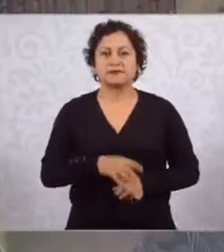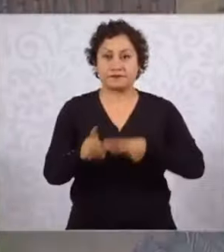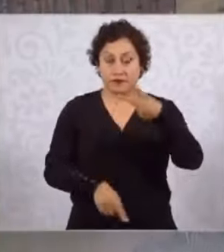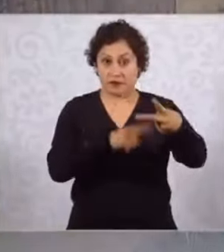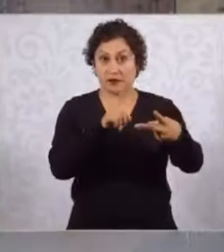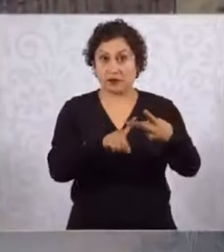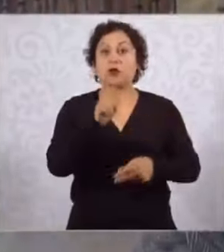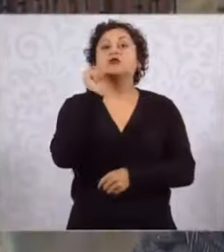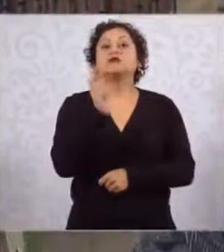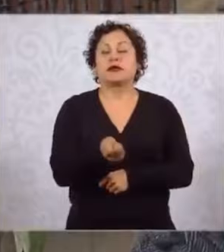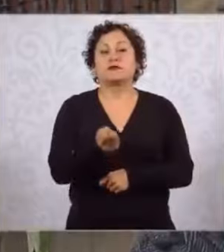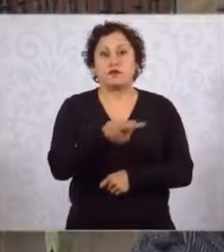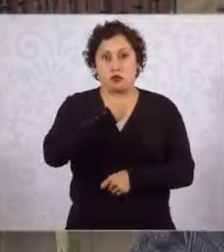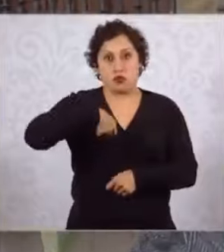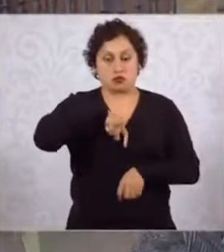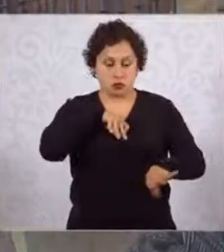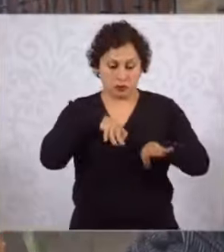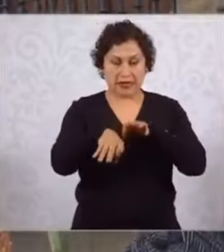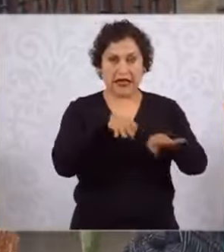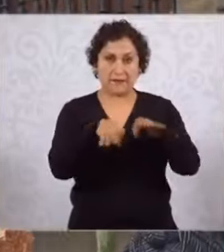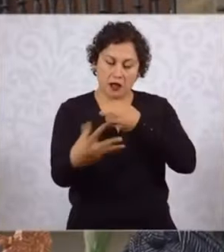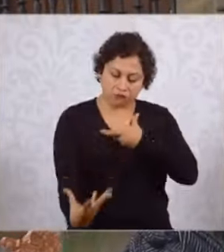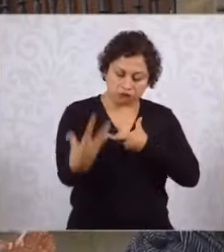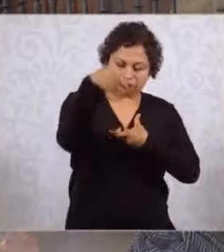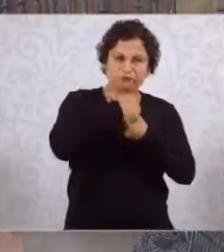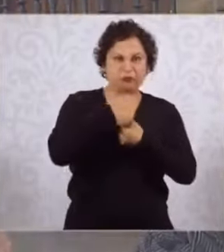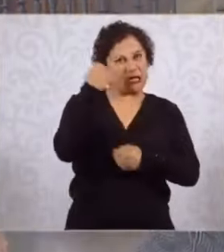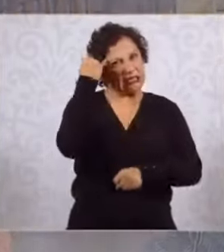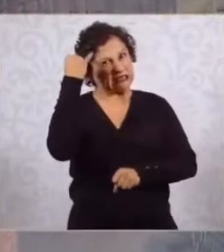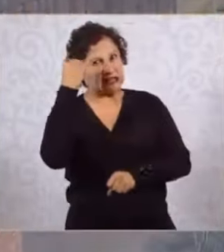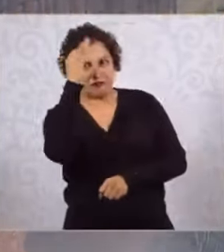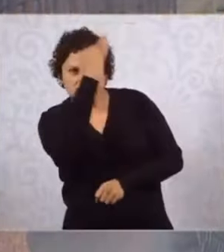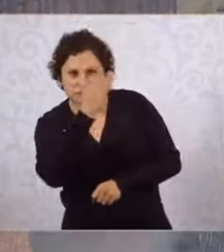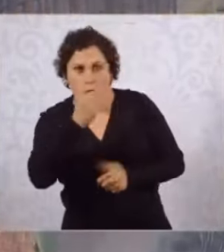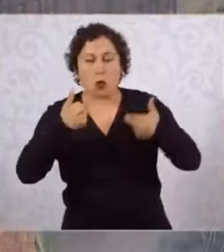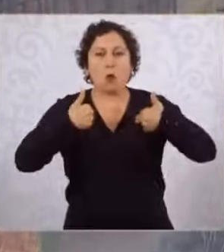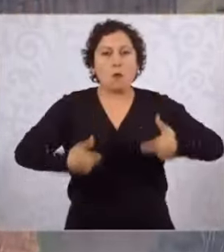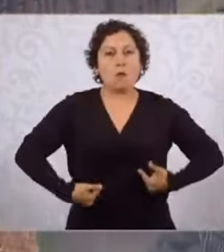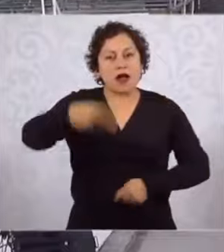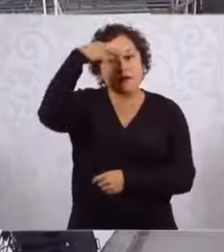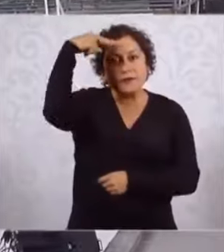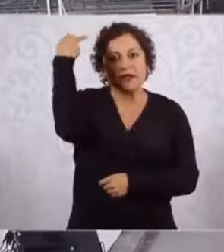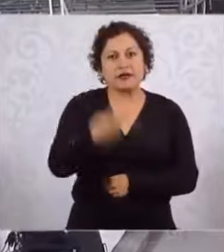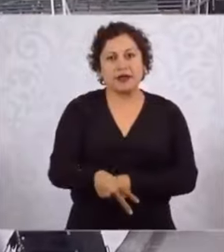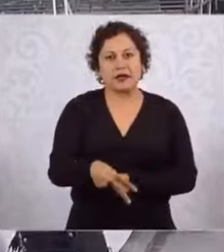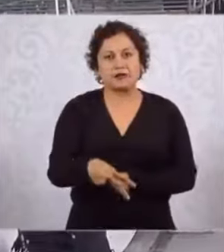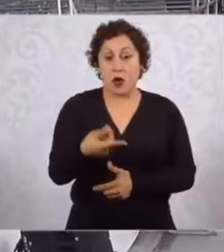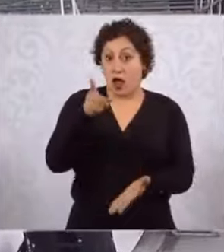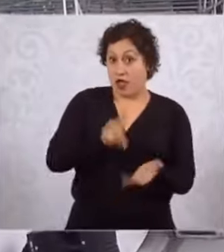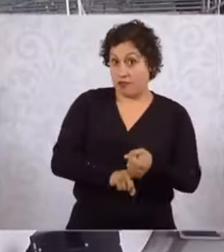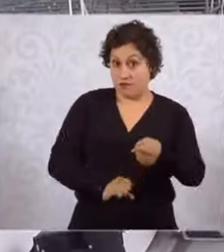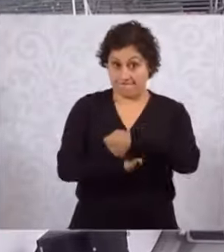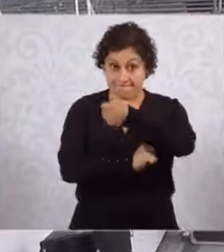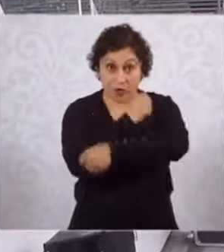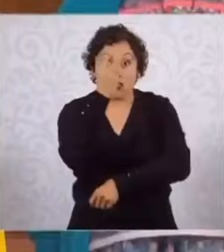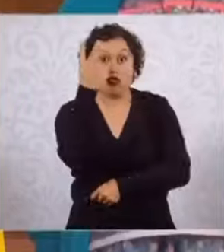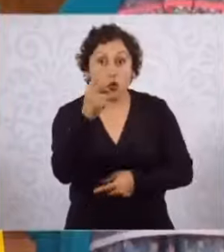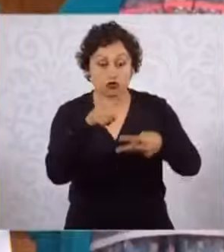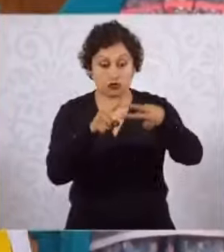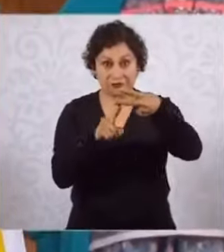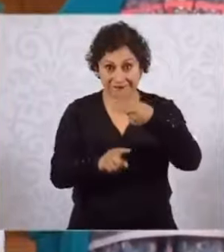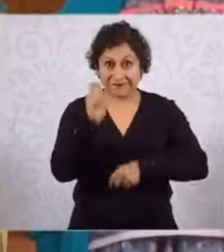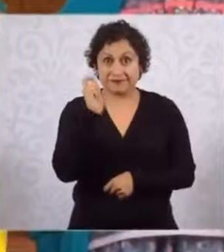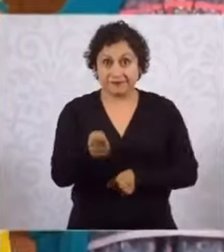teniendo como sustento el humanismo mexicano, que se nutre de 2 pilares. La